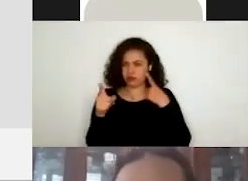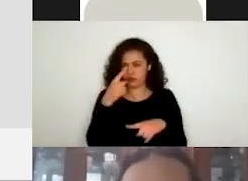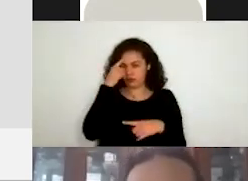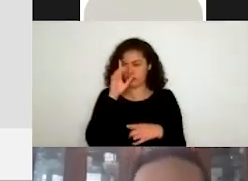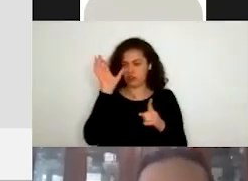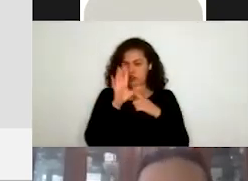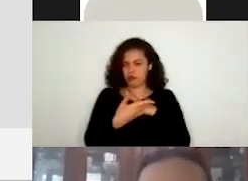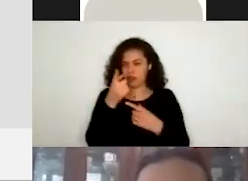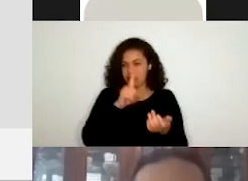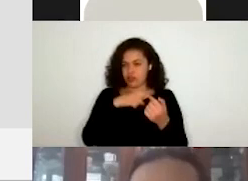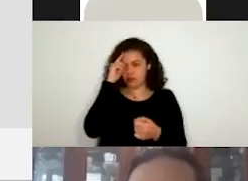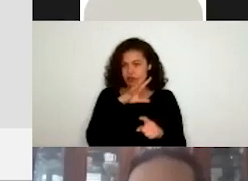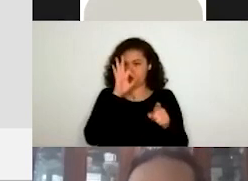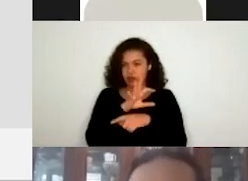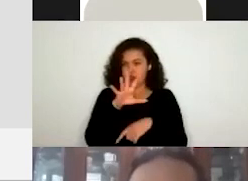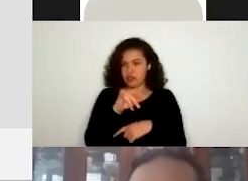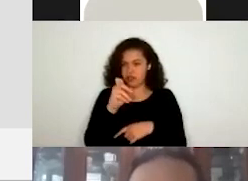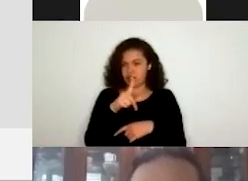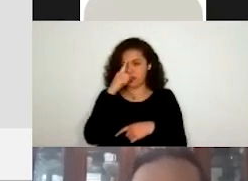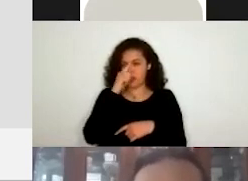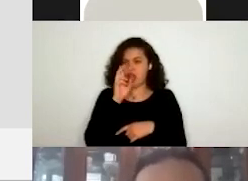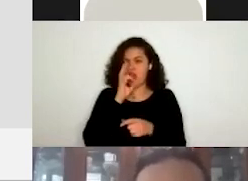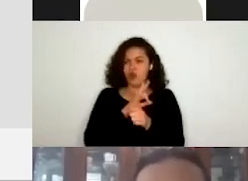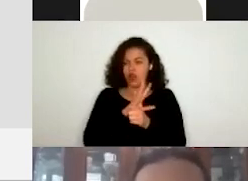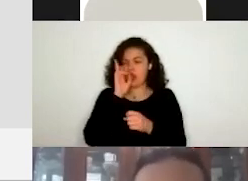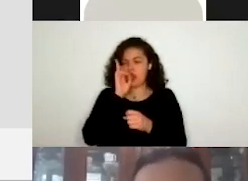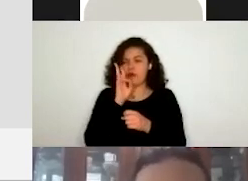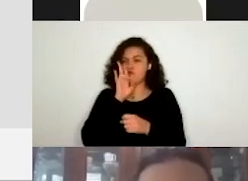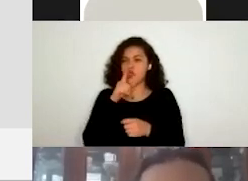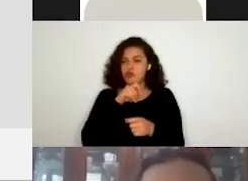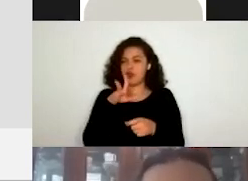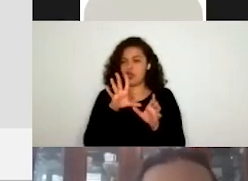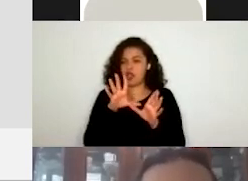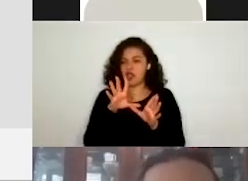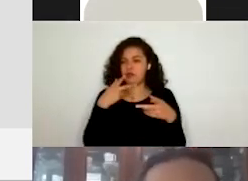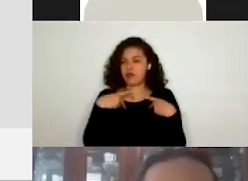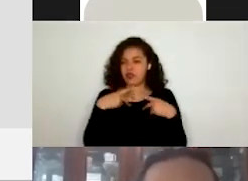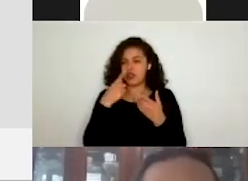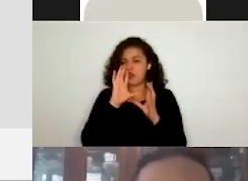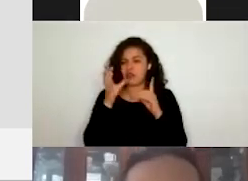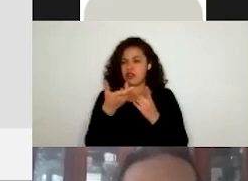de protección civil. Y ahorita vamos a ver qué personas deben de integrar ese comité interno.